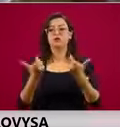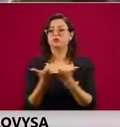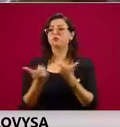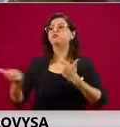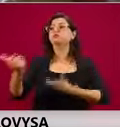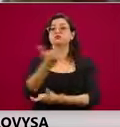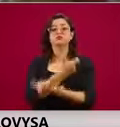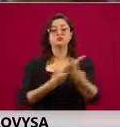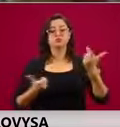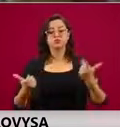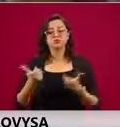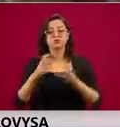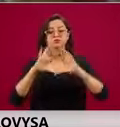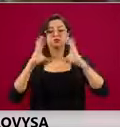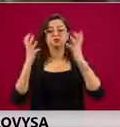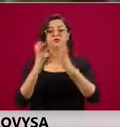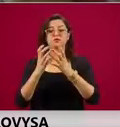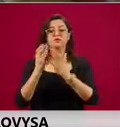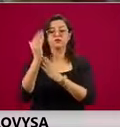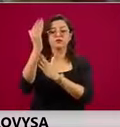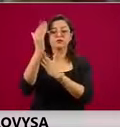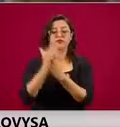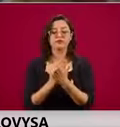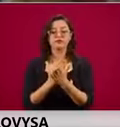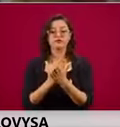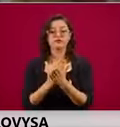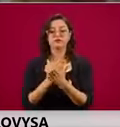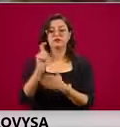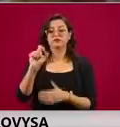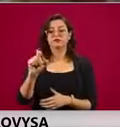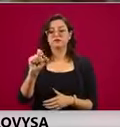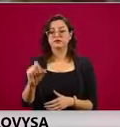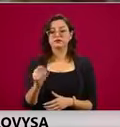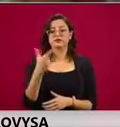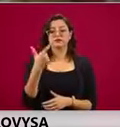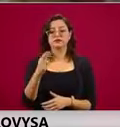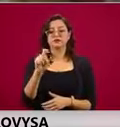global ha bajado a